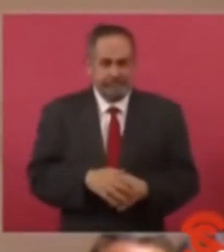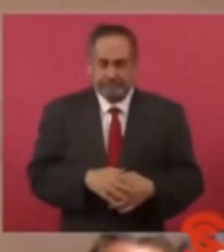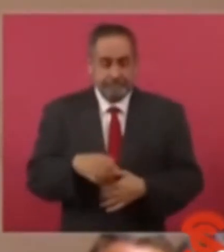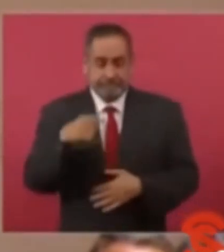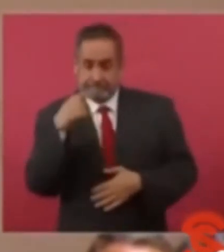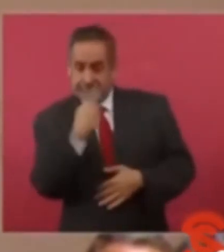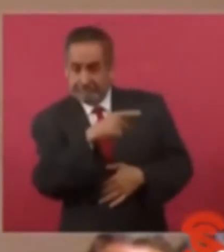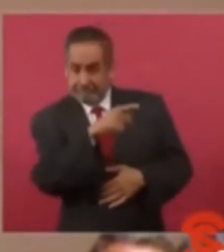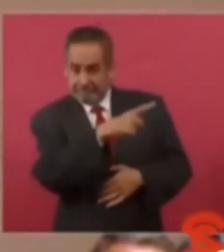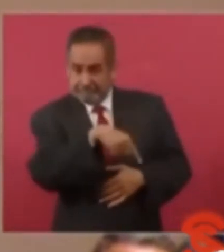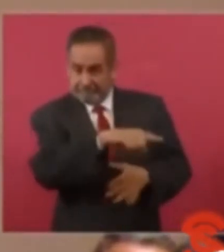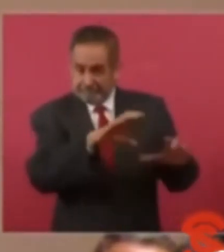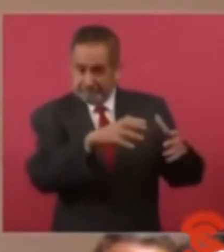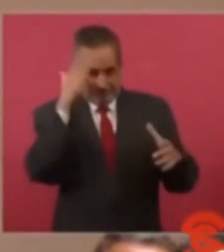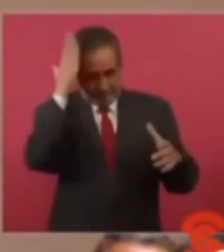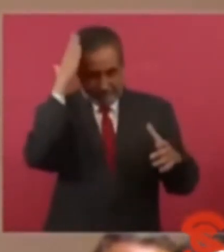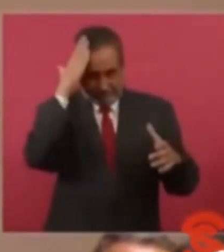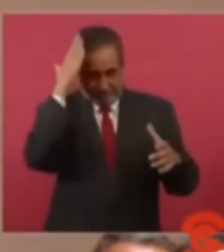líderes,